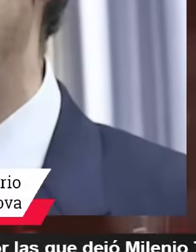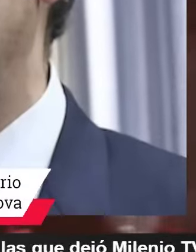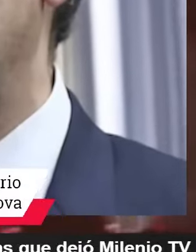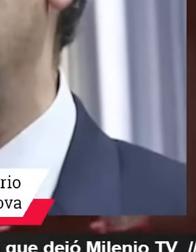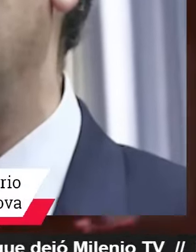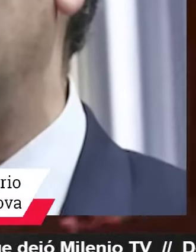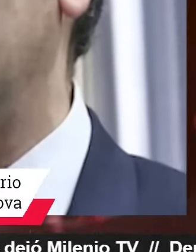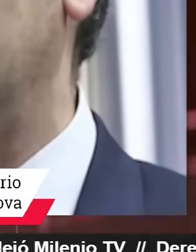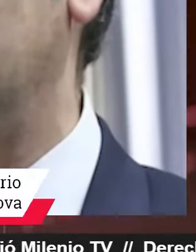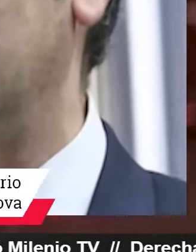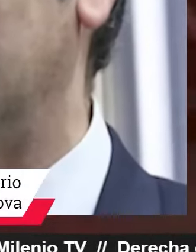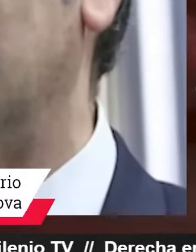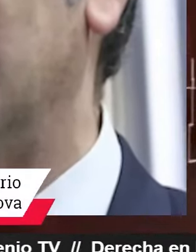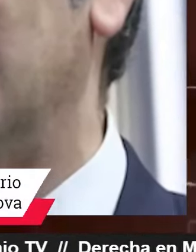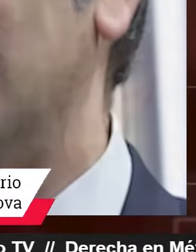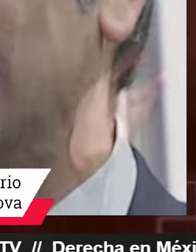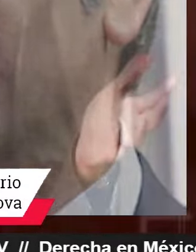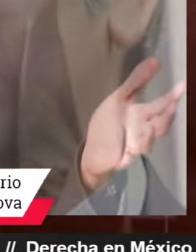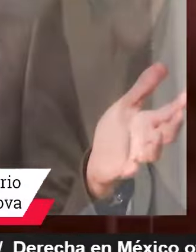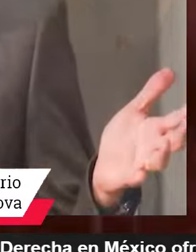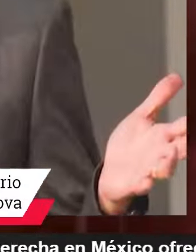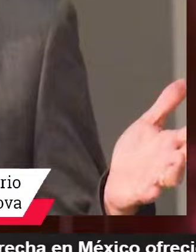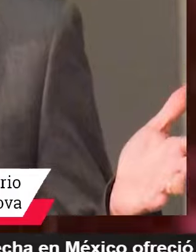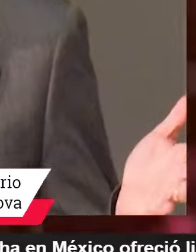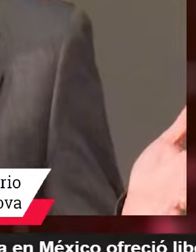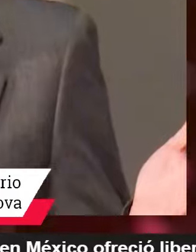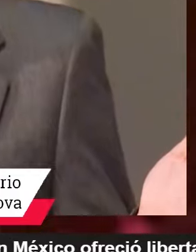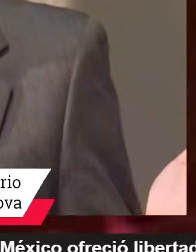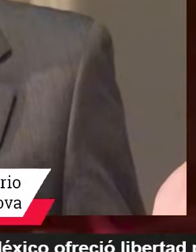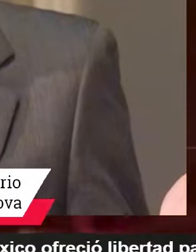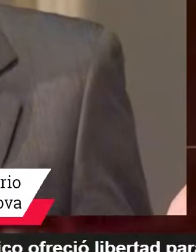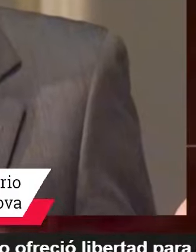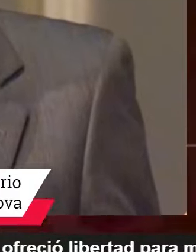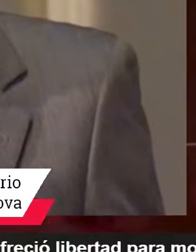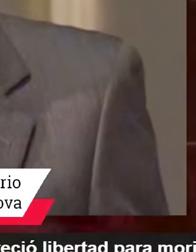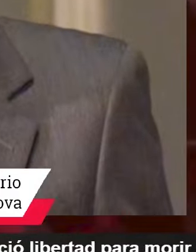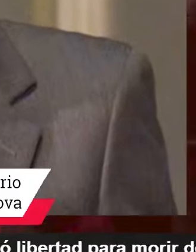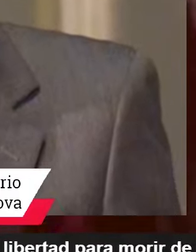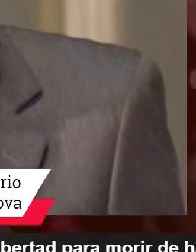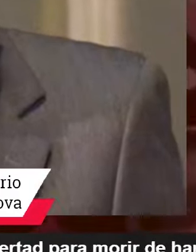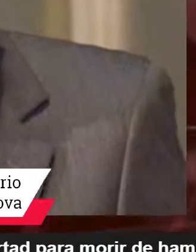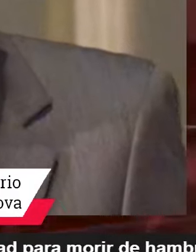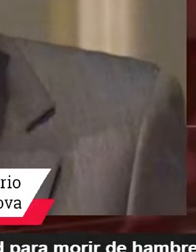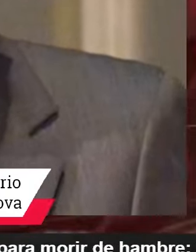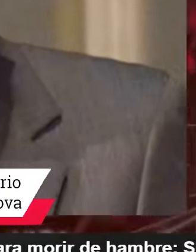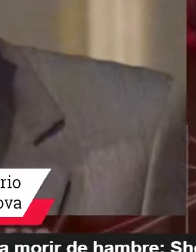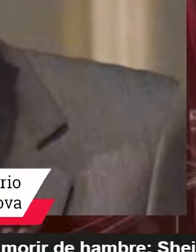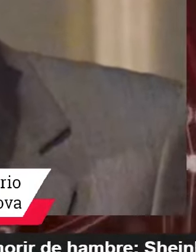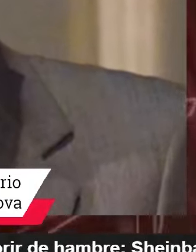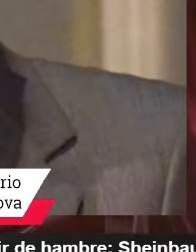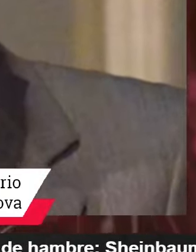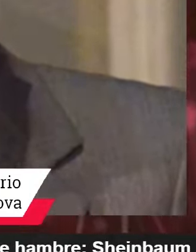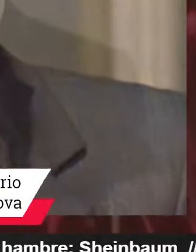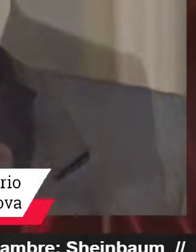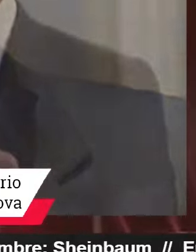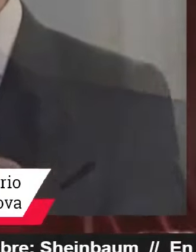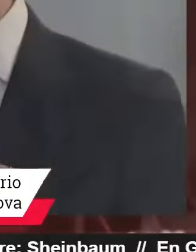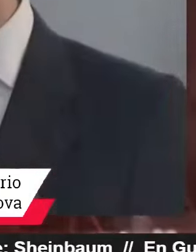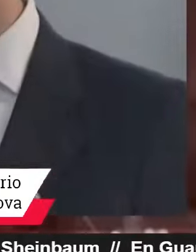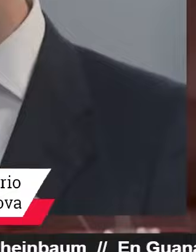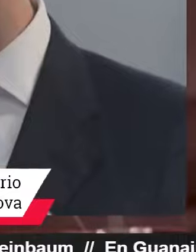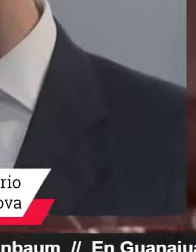Pues ahí está la postura también del partido revolucionario institucional porque en realidad es una postura de la cámara de diputados